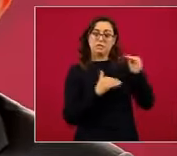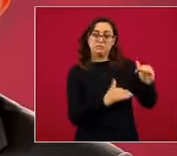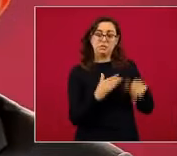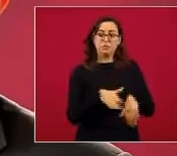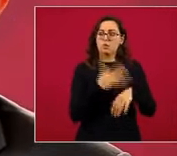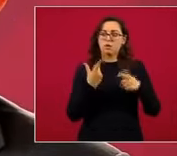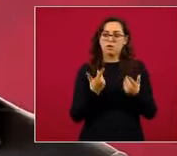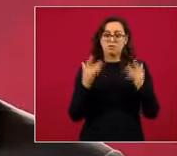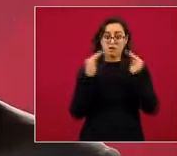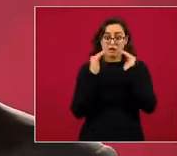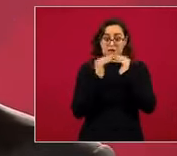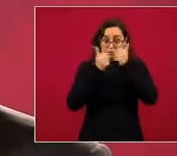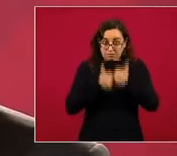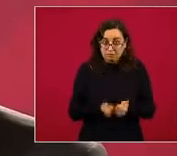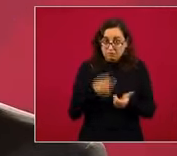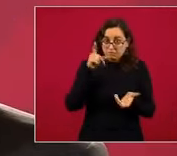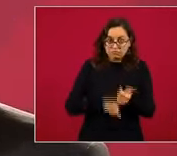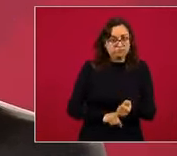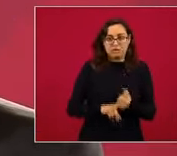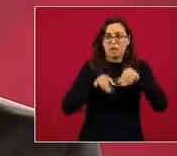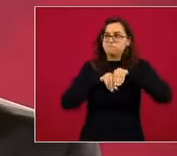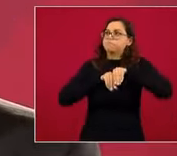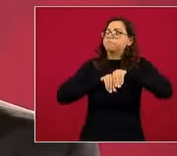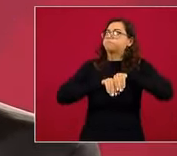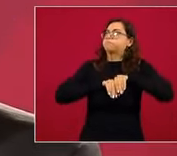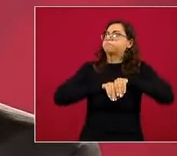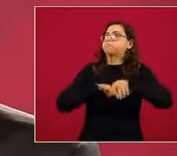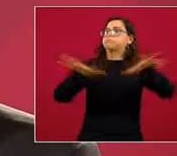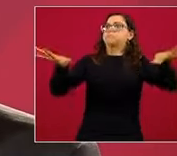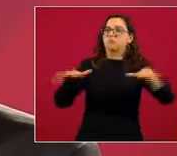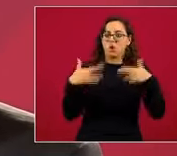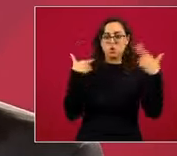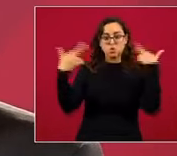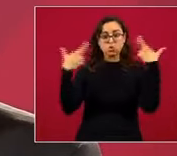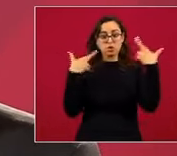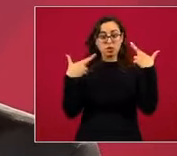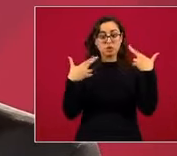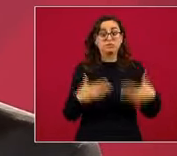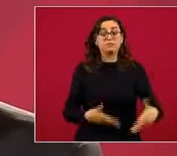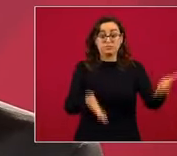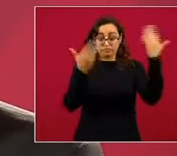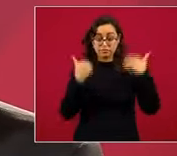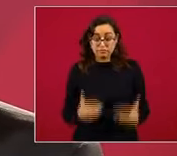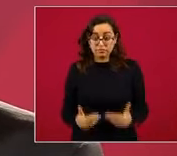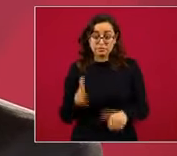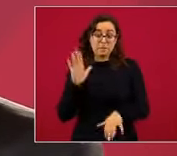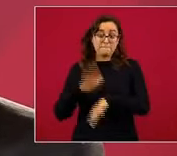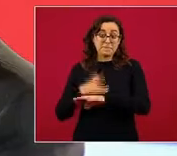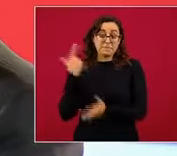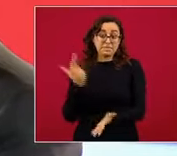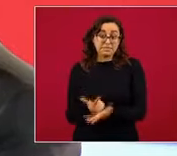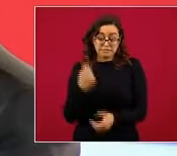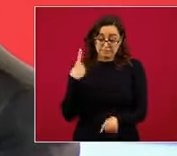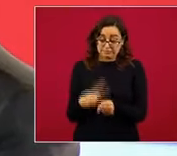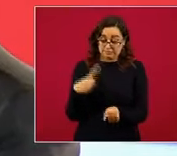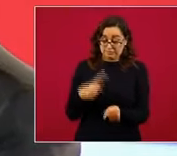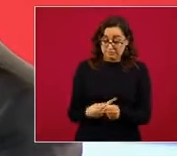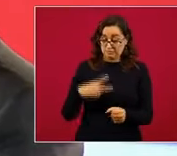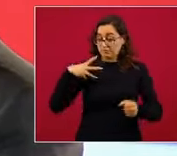propaga. Si lo vemos con algo mucho más grave y trascendente, como las enfermedades infecciosas, estas se pueden